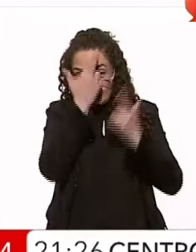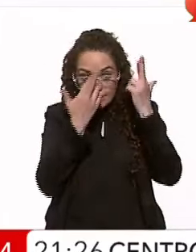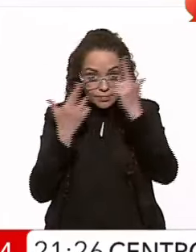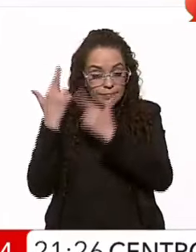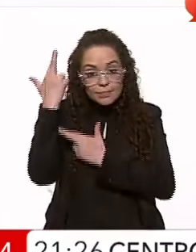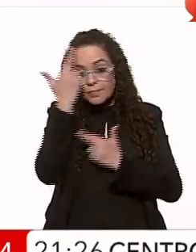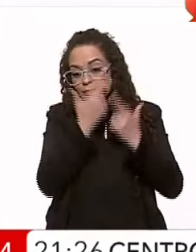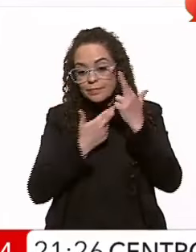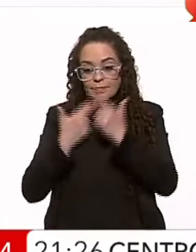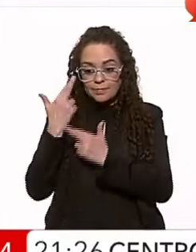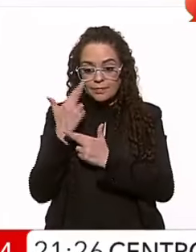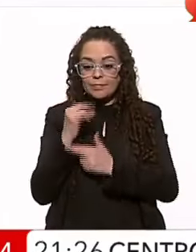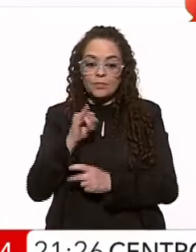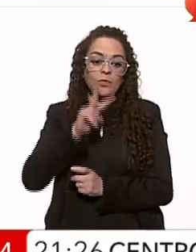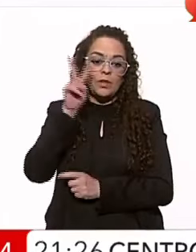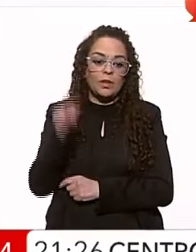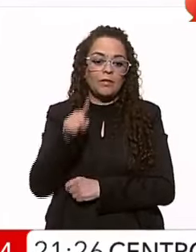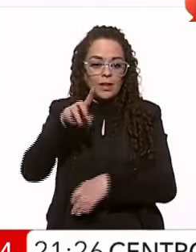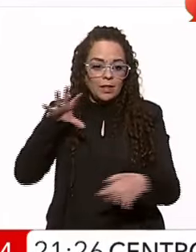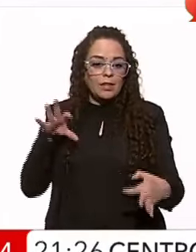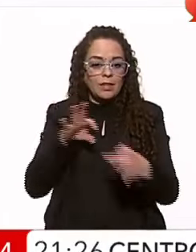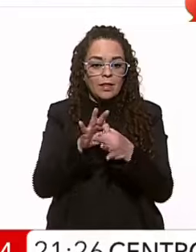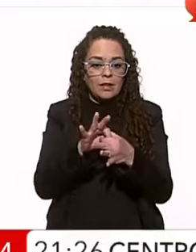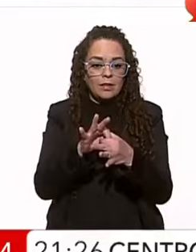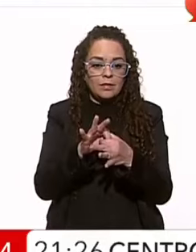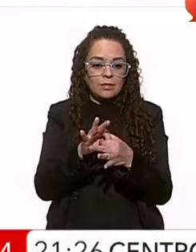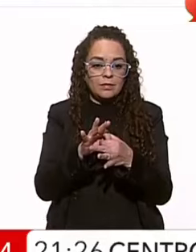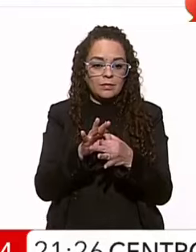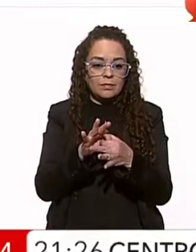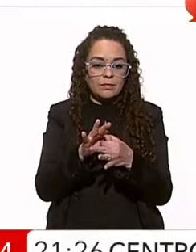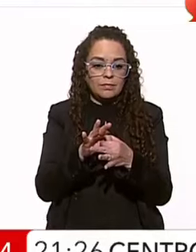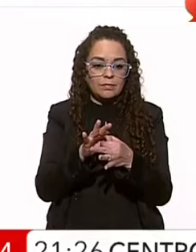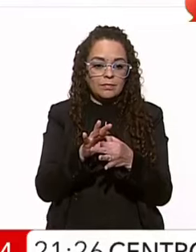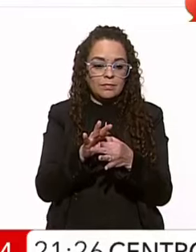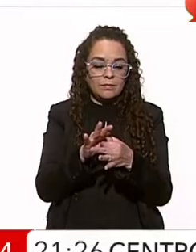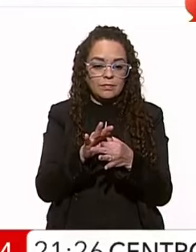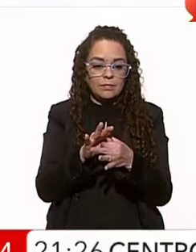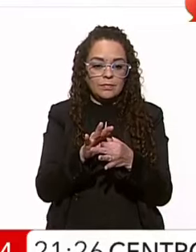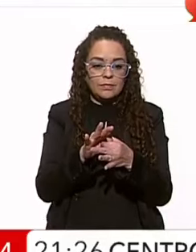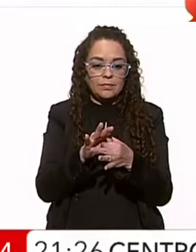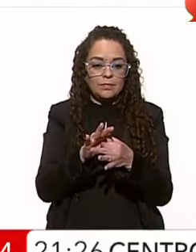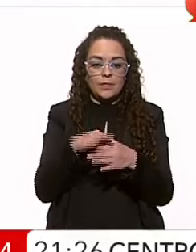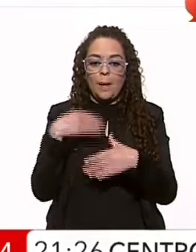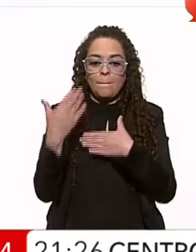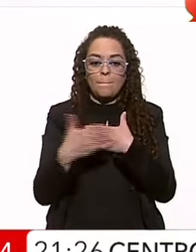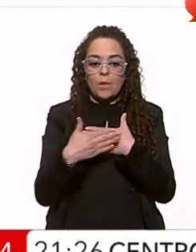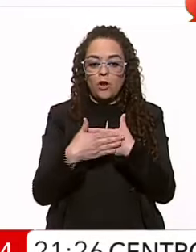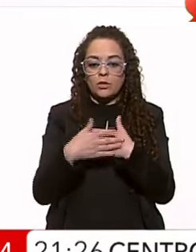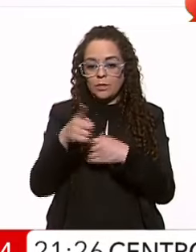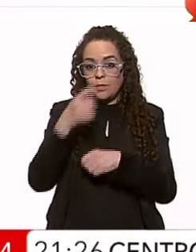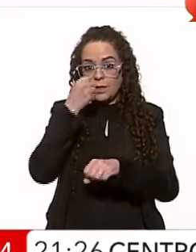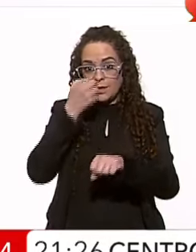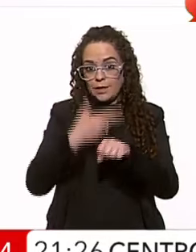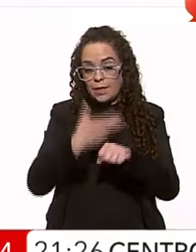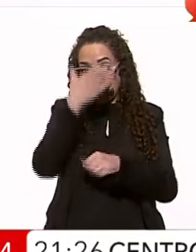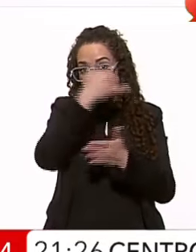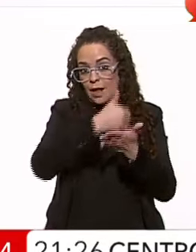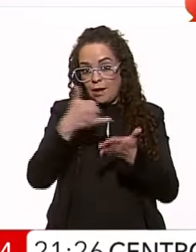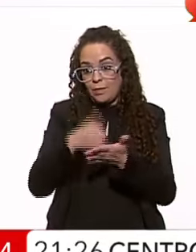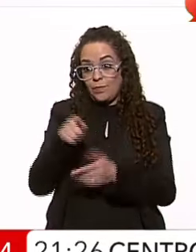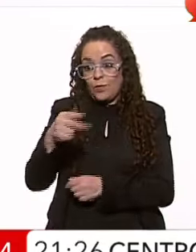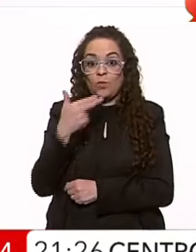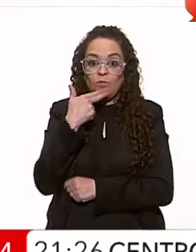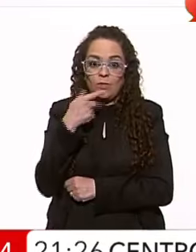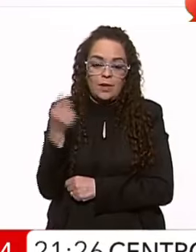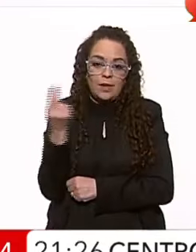con el encargo, digamos, que acompañó a su anuncio como próximo secretario de Agricultura.